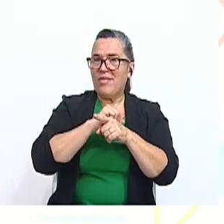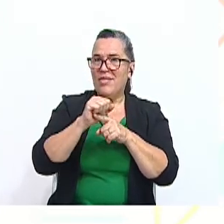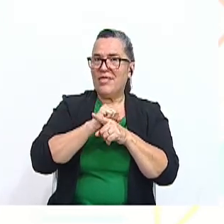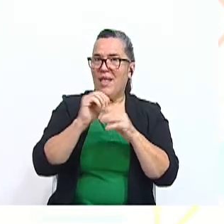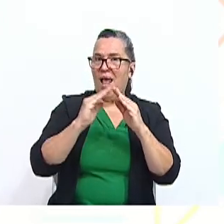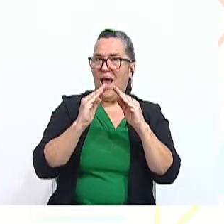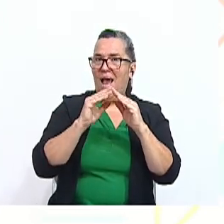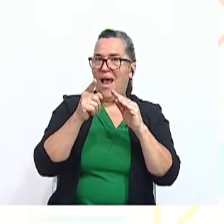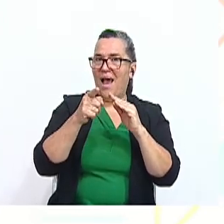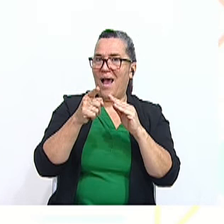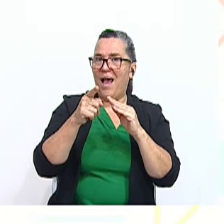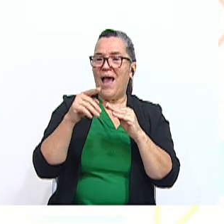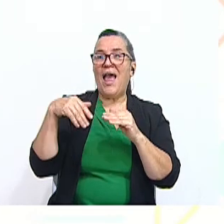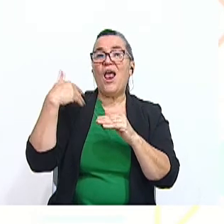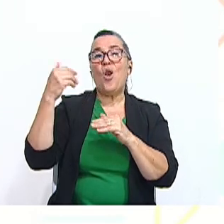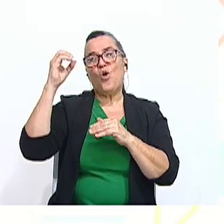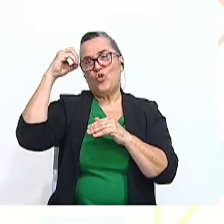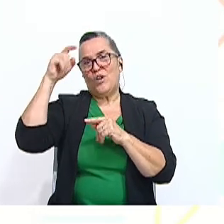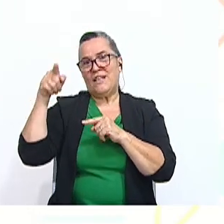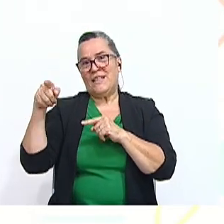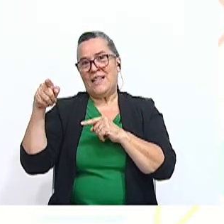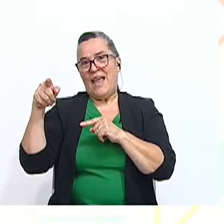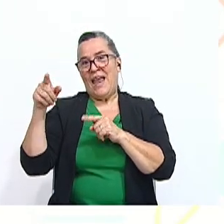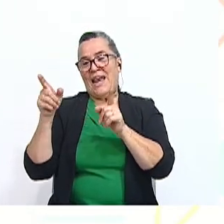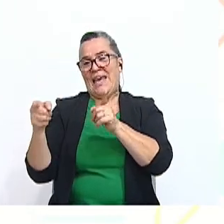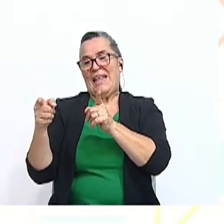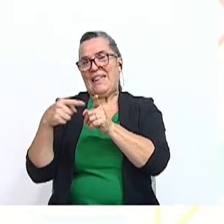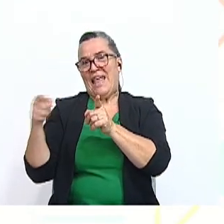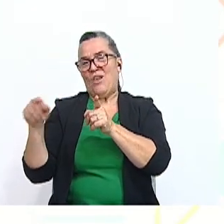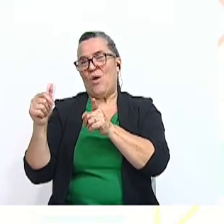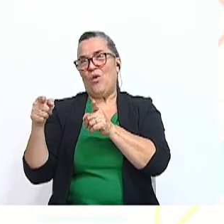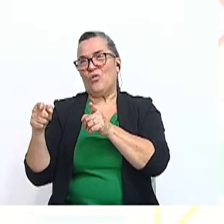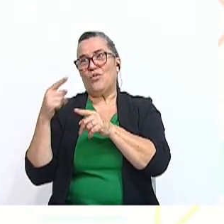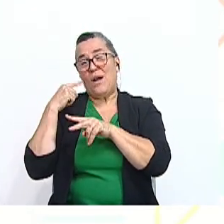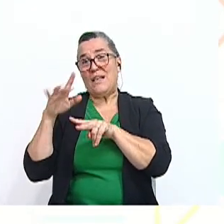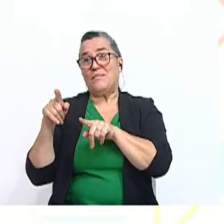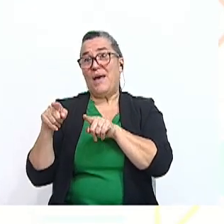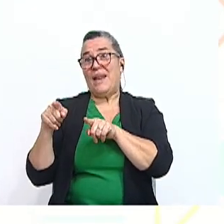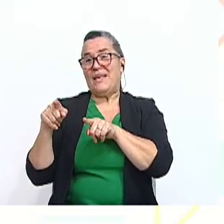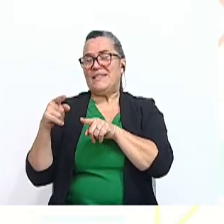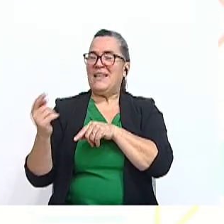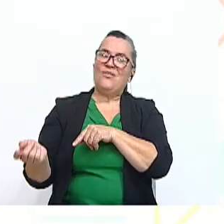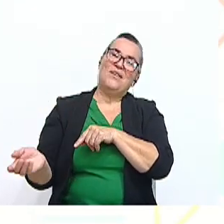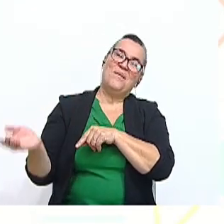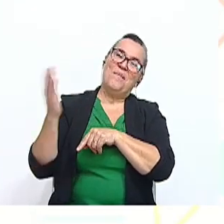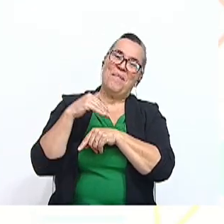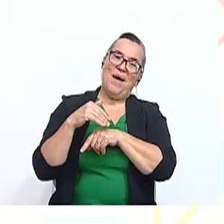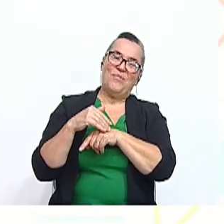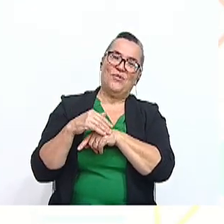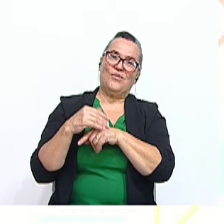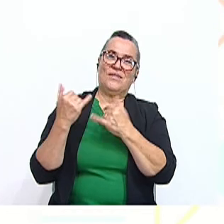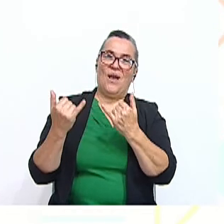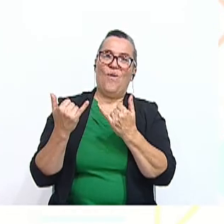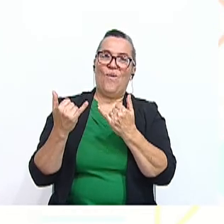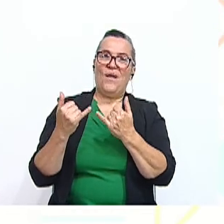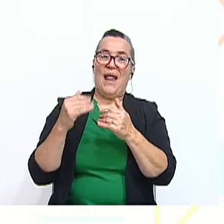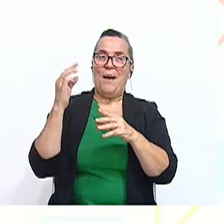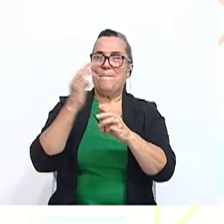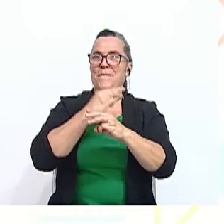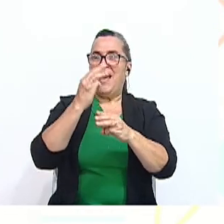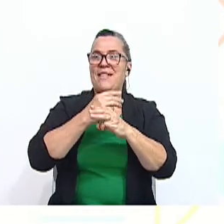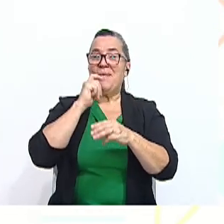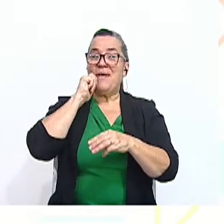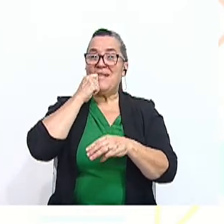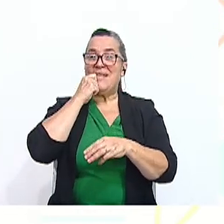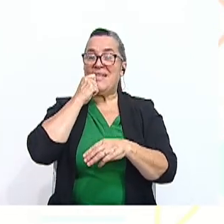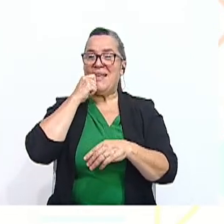su casita el otro criterio. Pues, ¿qué les parece? Si vamos en este momento al Matematips